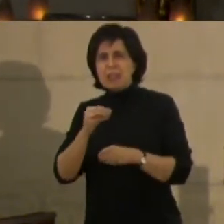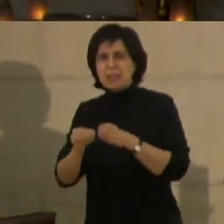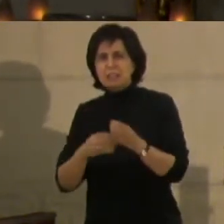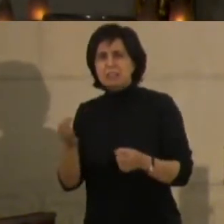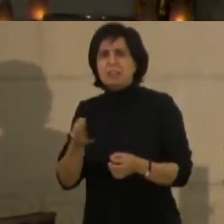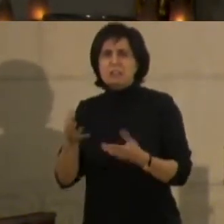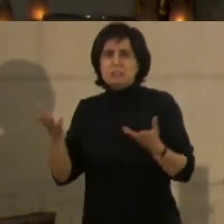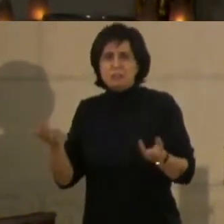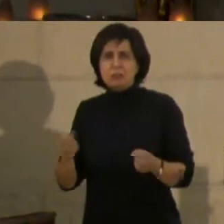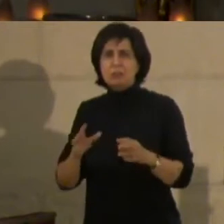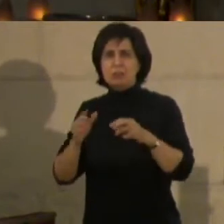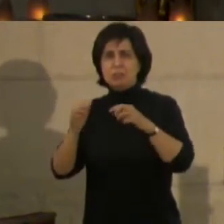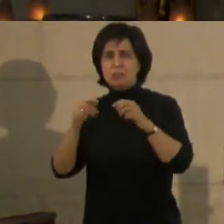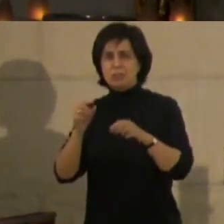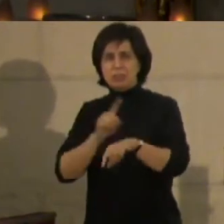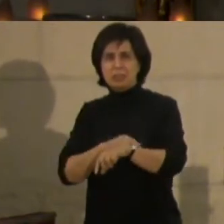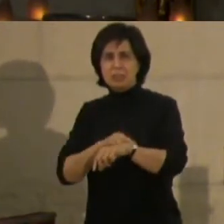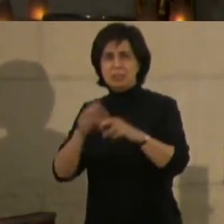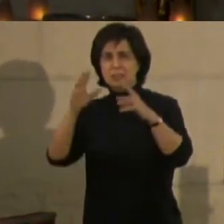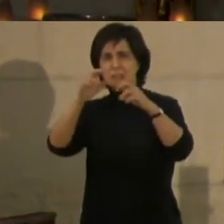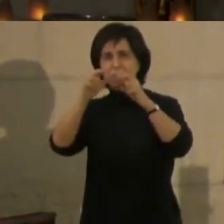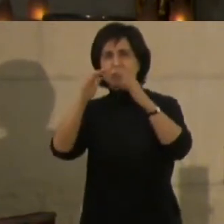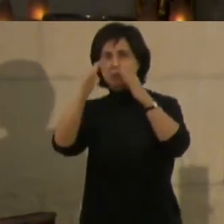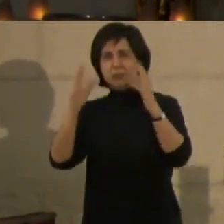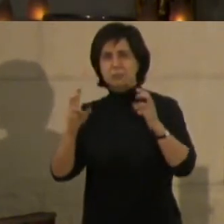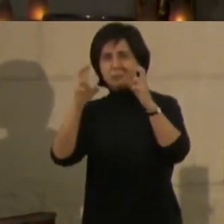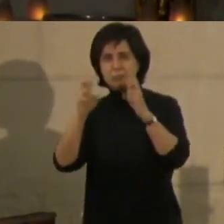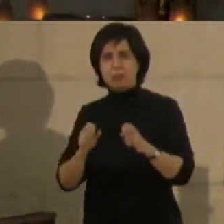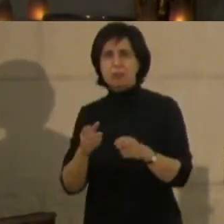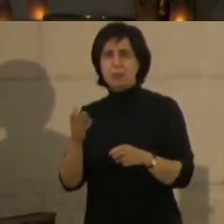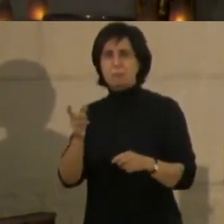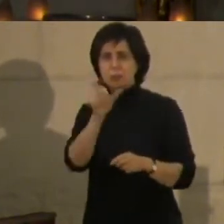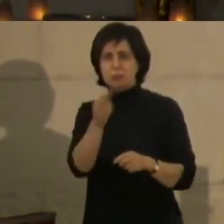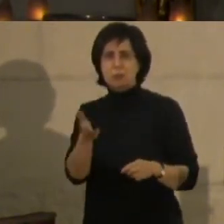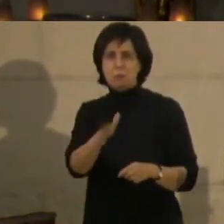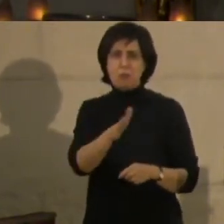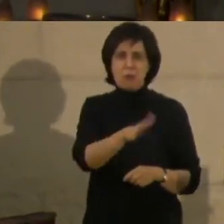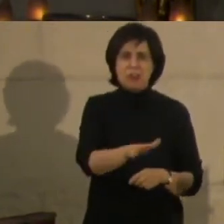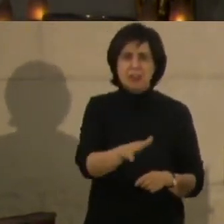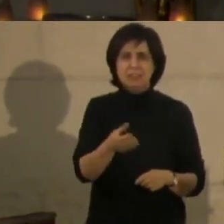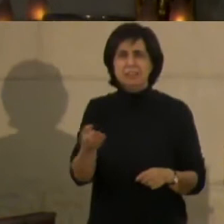este tiempo confinados, tanta gente que muere, tanta gente